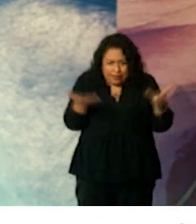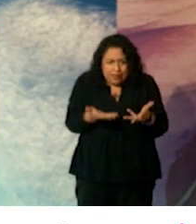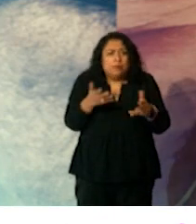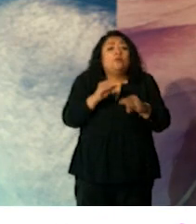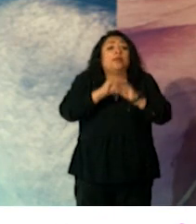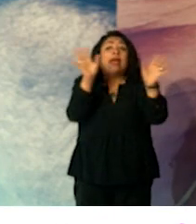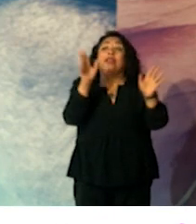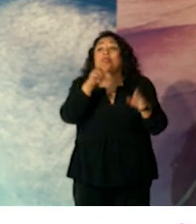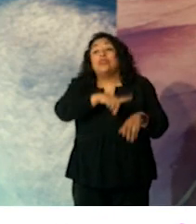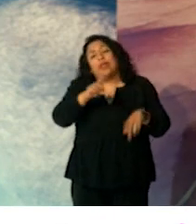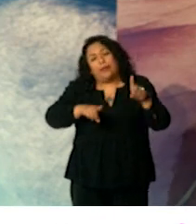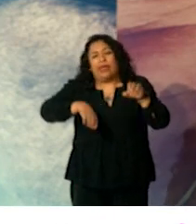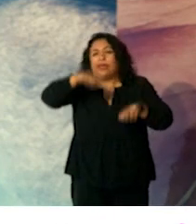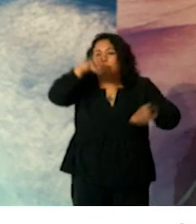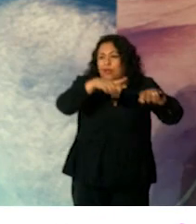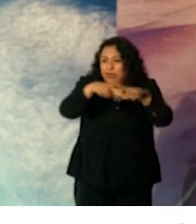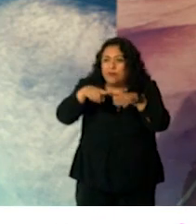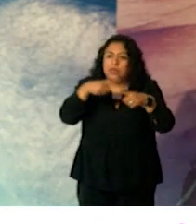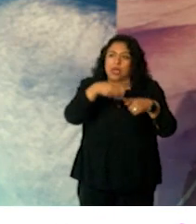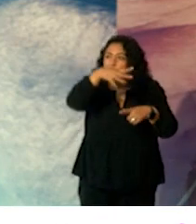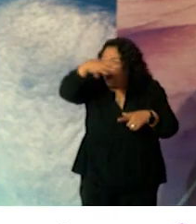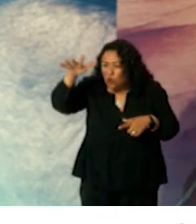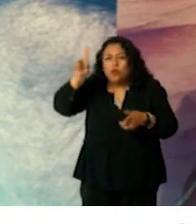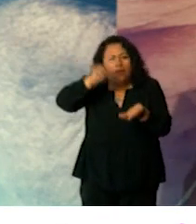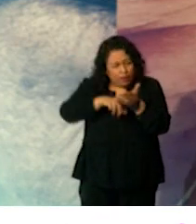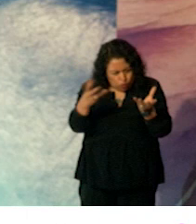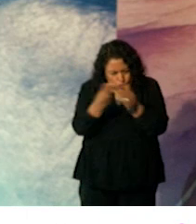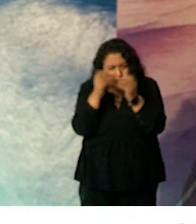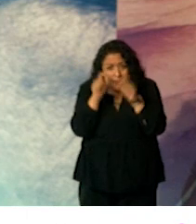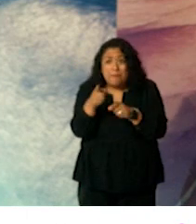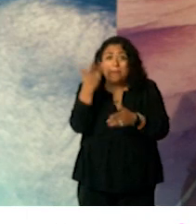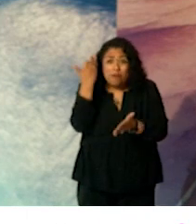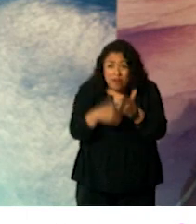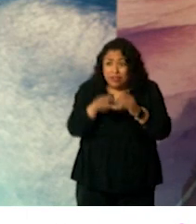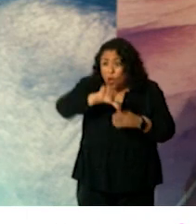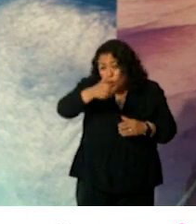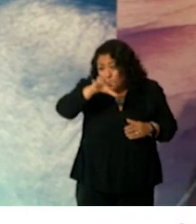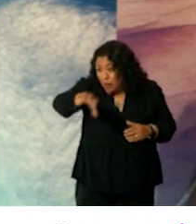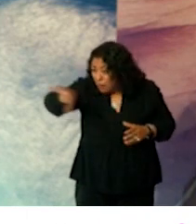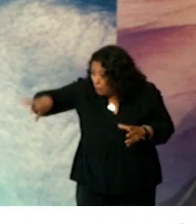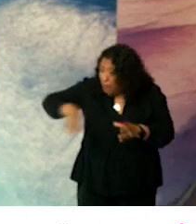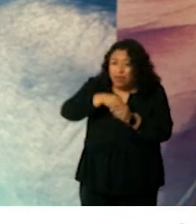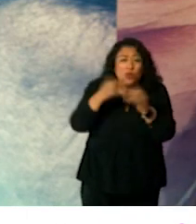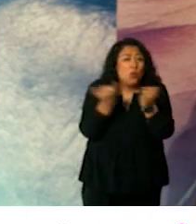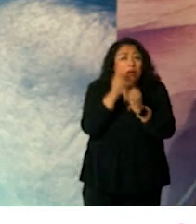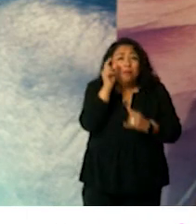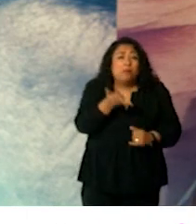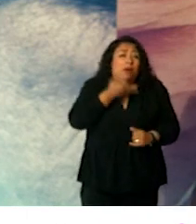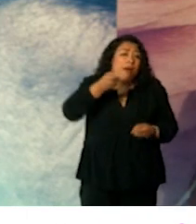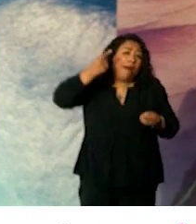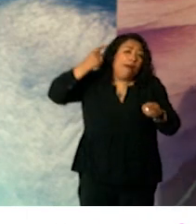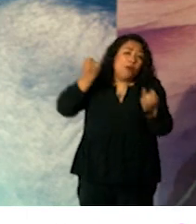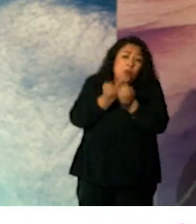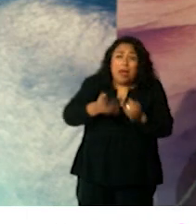la intergeneracionalidad entre las y los adultos, por supuesto, pero si no incluimos a esos sectores, vamos a cometer los mismos errores de siempre y no